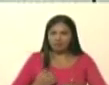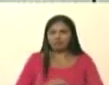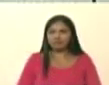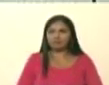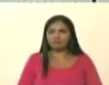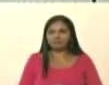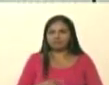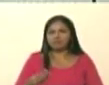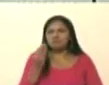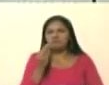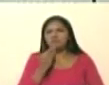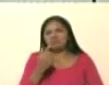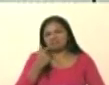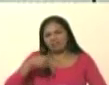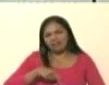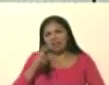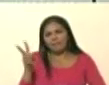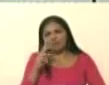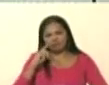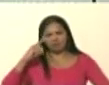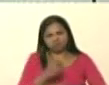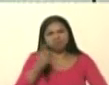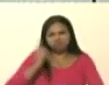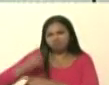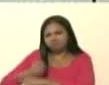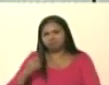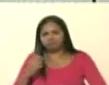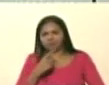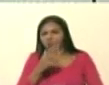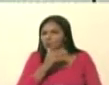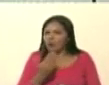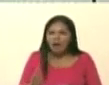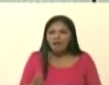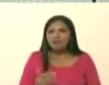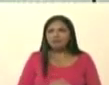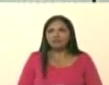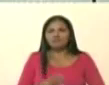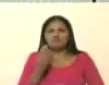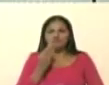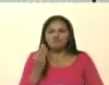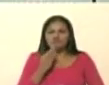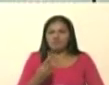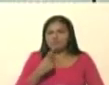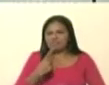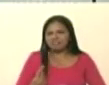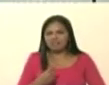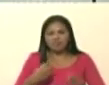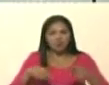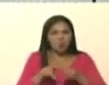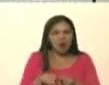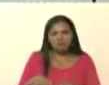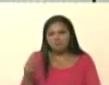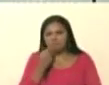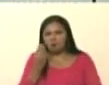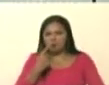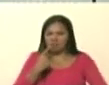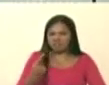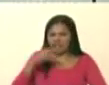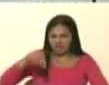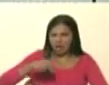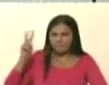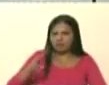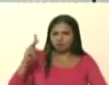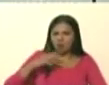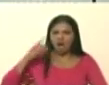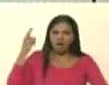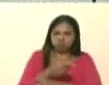una ridícula es decir que venezuela de una dictadura es una estupidez de estúpidos y ridículos los que dicen que en venezuela